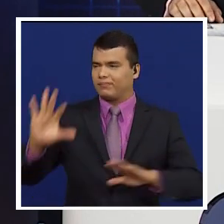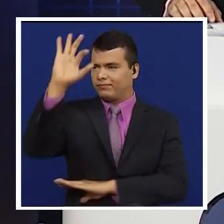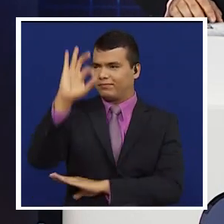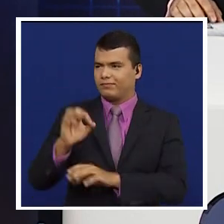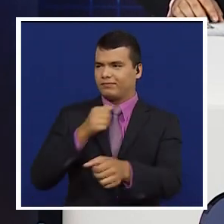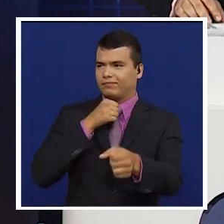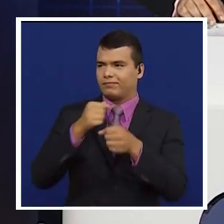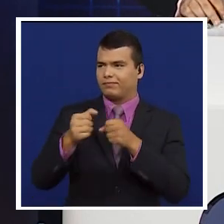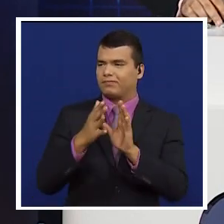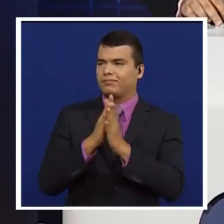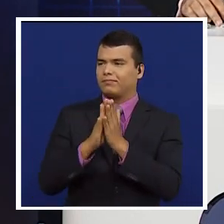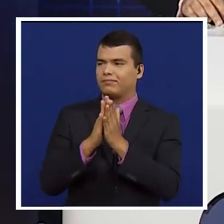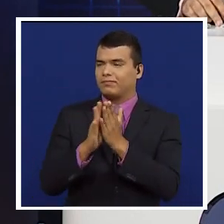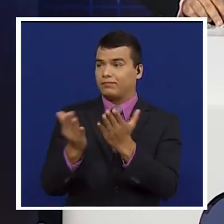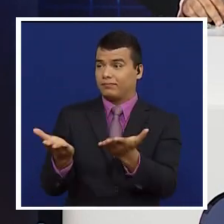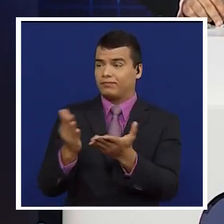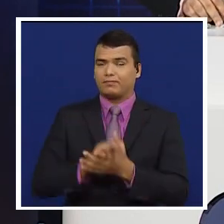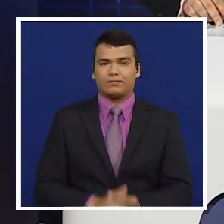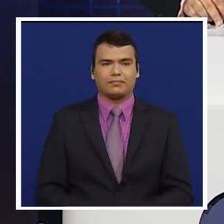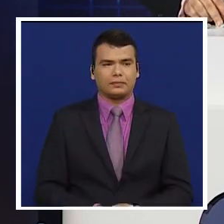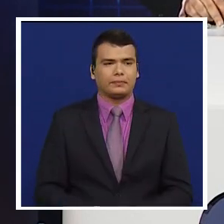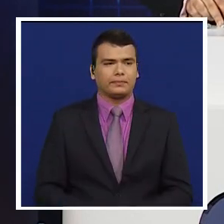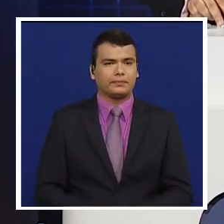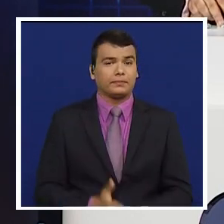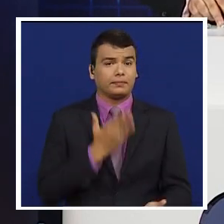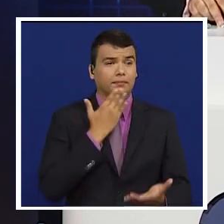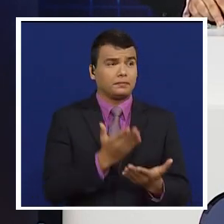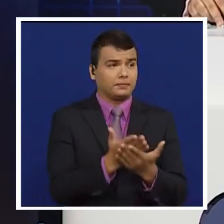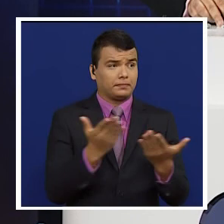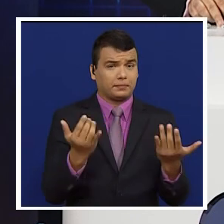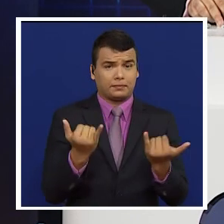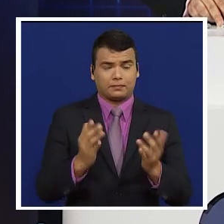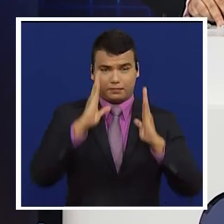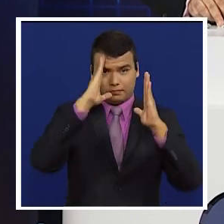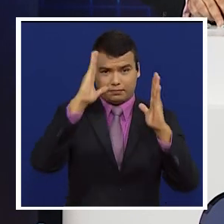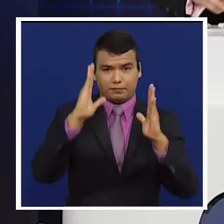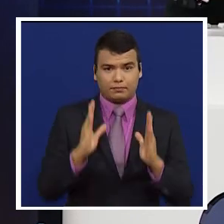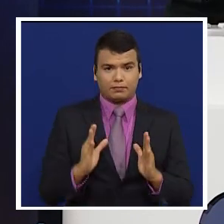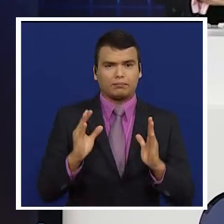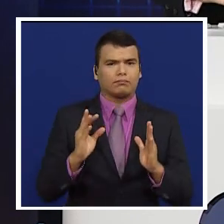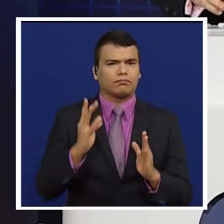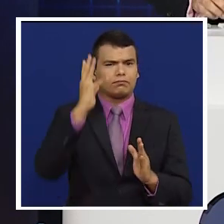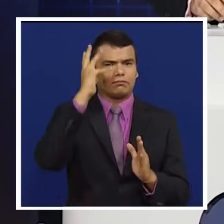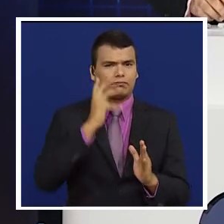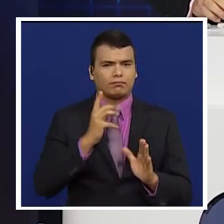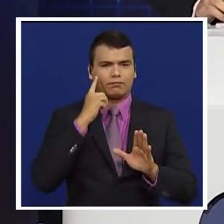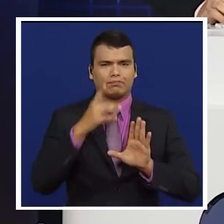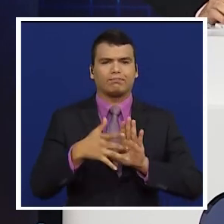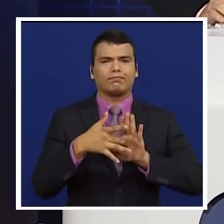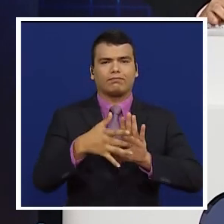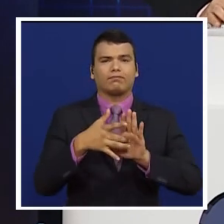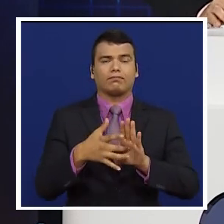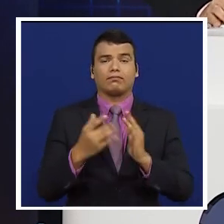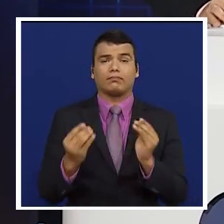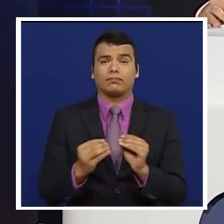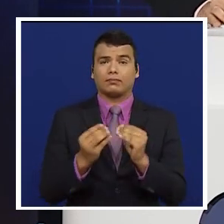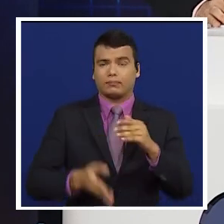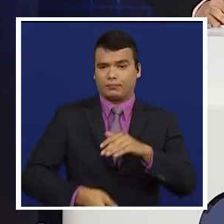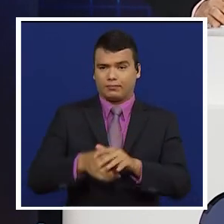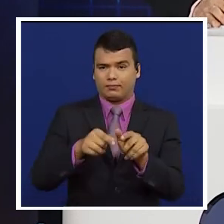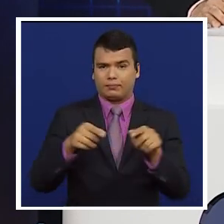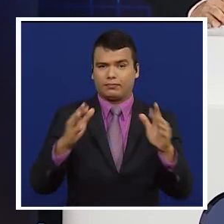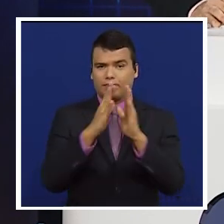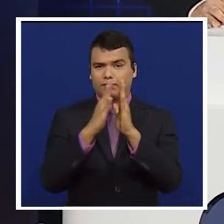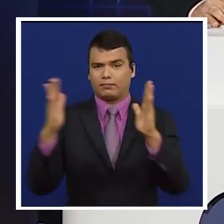emisión informativa en Telepacífico Noticias. Gracias por su sintonía y por seguirnos en toda nuestra emisión. Los invitamos a seguir con esta franja